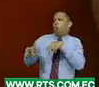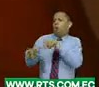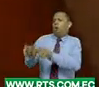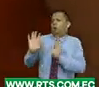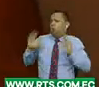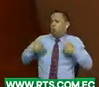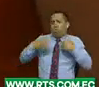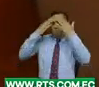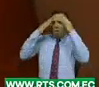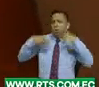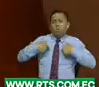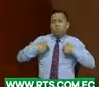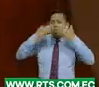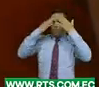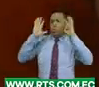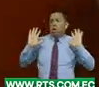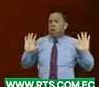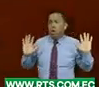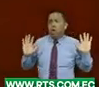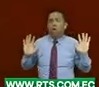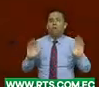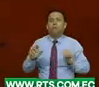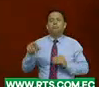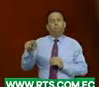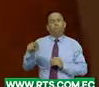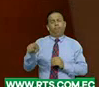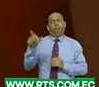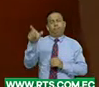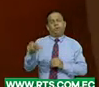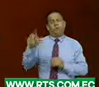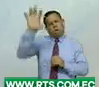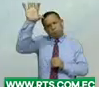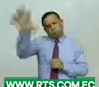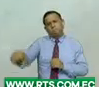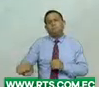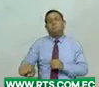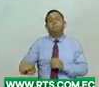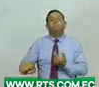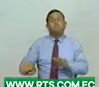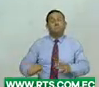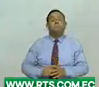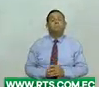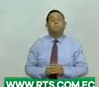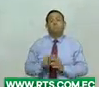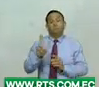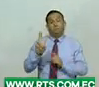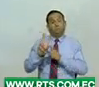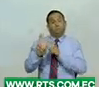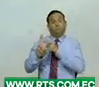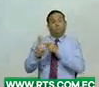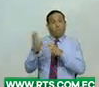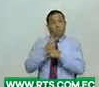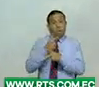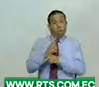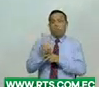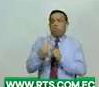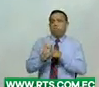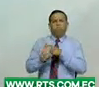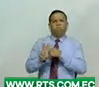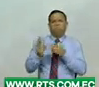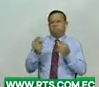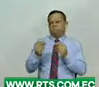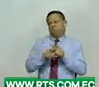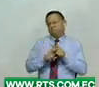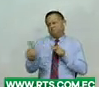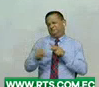para hacer la cadena y el oponer el bombo la psicólogo los dos sujetos peligrosos desaparecieron de ese barrio del sur de